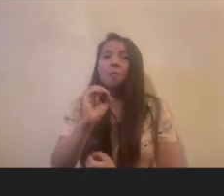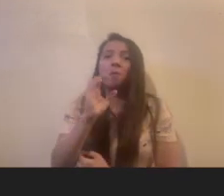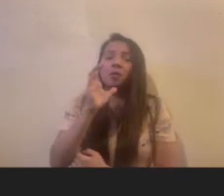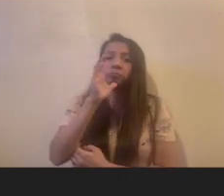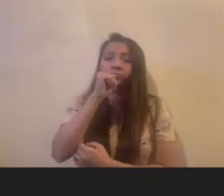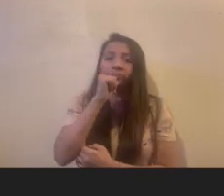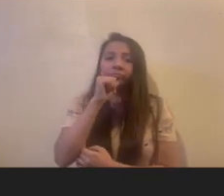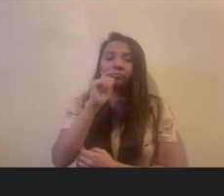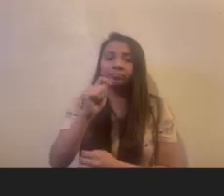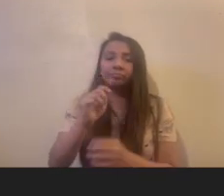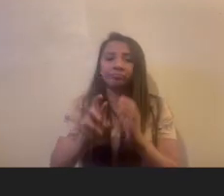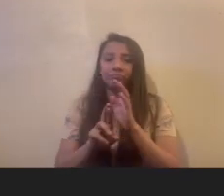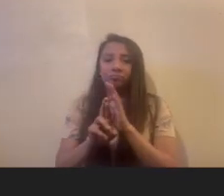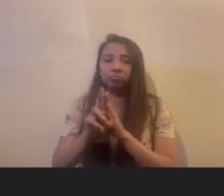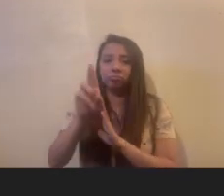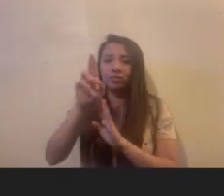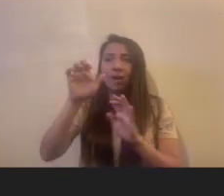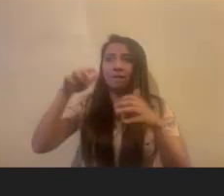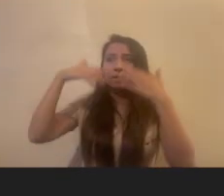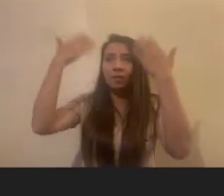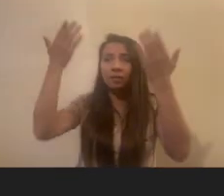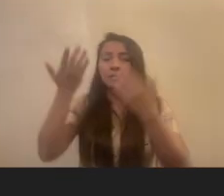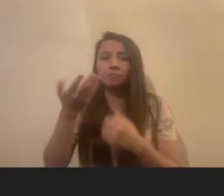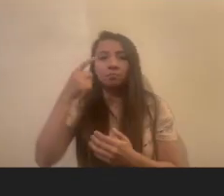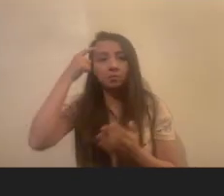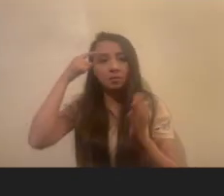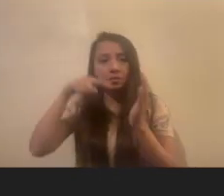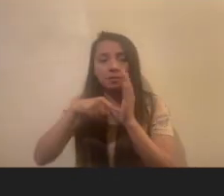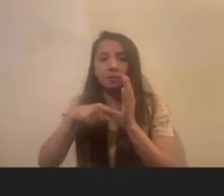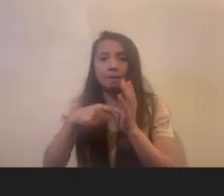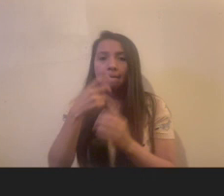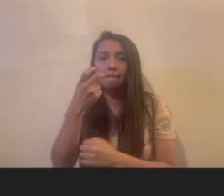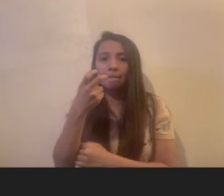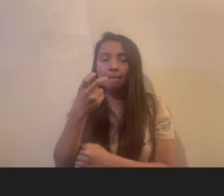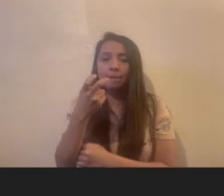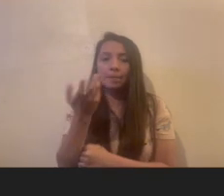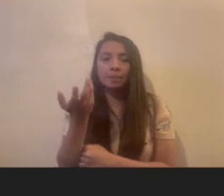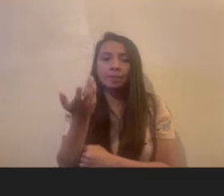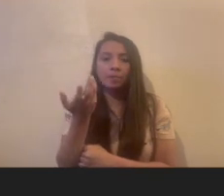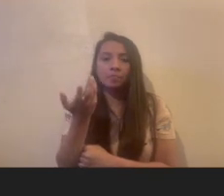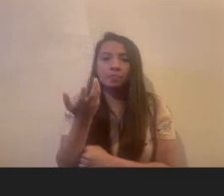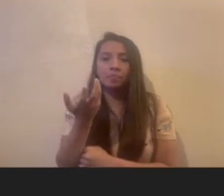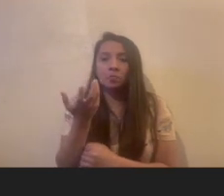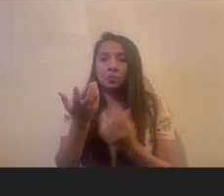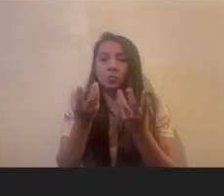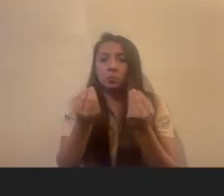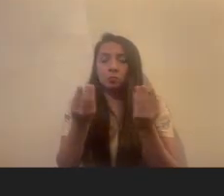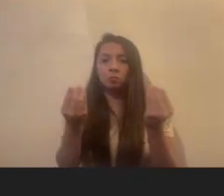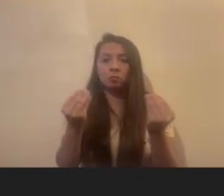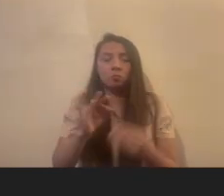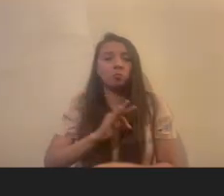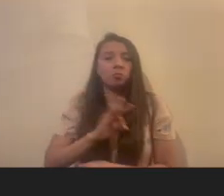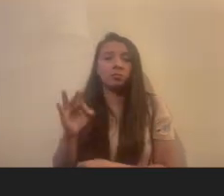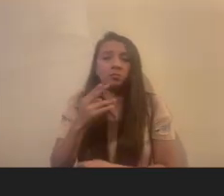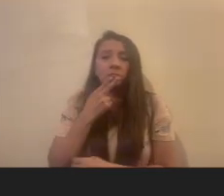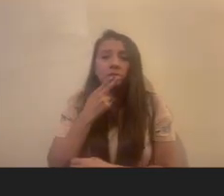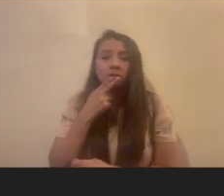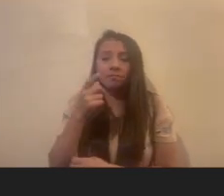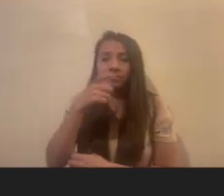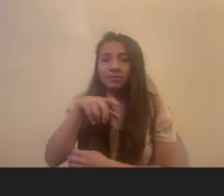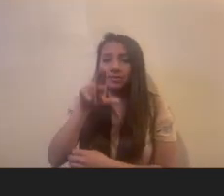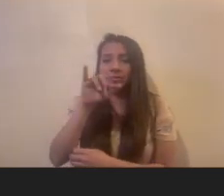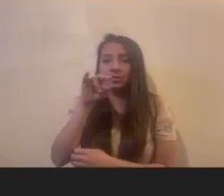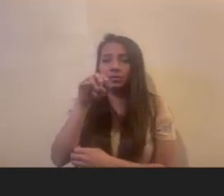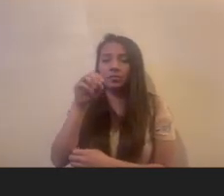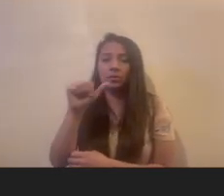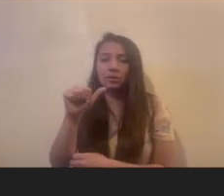¿no? Llevarla a la estación espacial, pues yo creo que tiene muchísimo, muchísimo para quedar, ¿no?